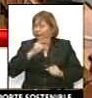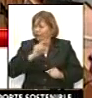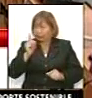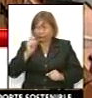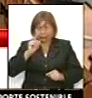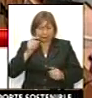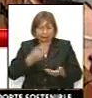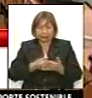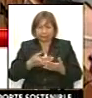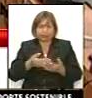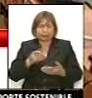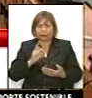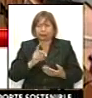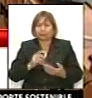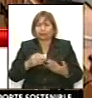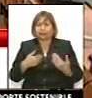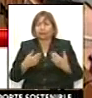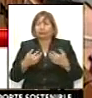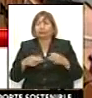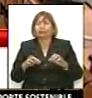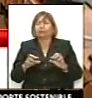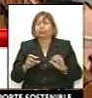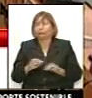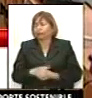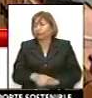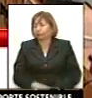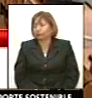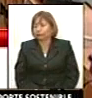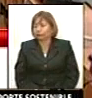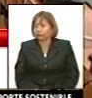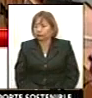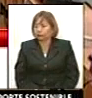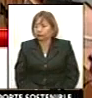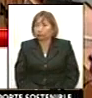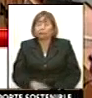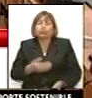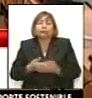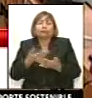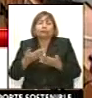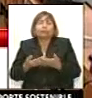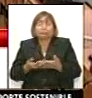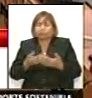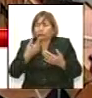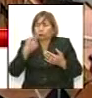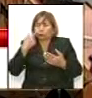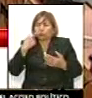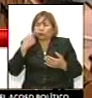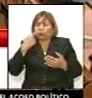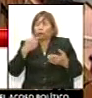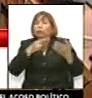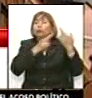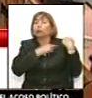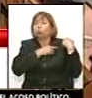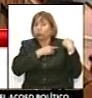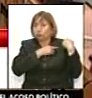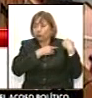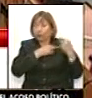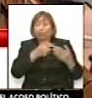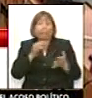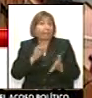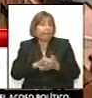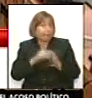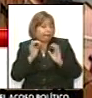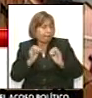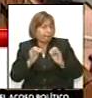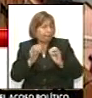no, presidenta. No lo podemos permitir. Entonces, él como hombre tiene que asumir su responsabilidad y tiene que demostrar